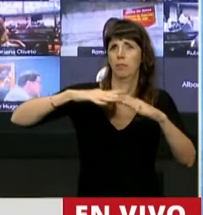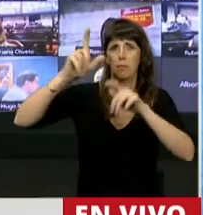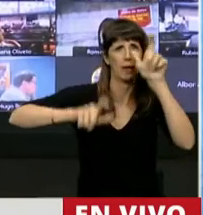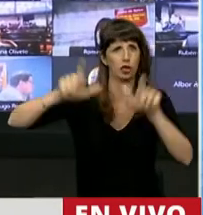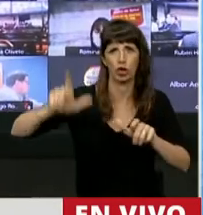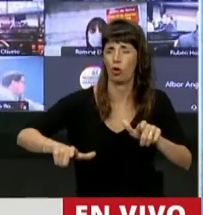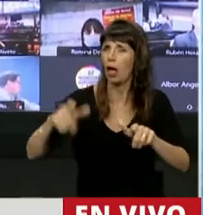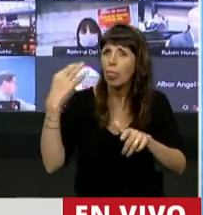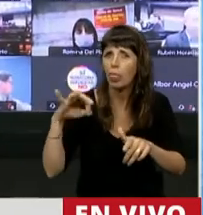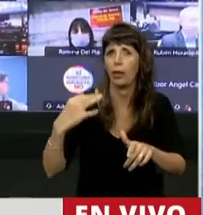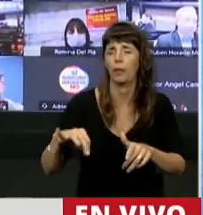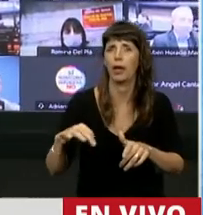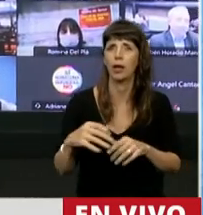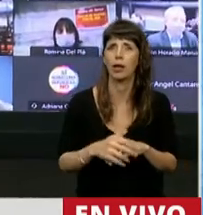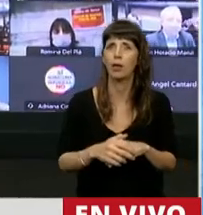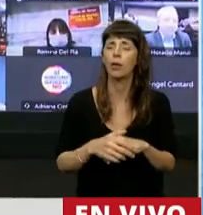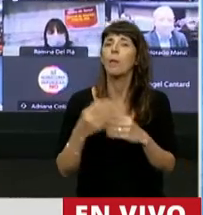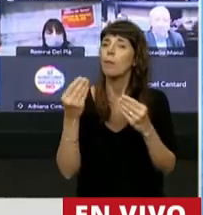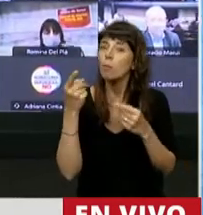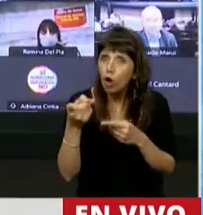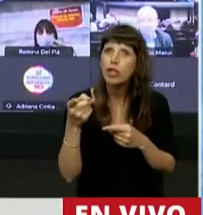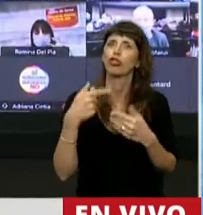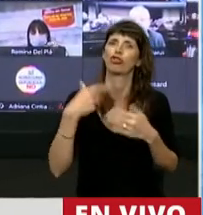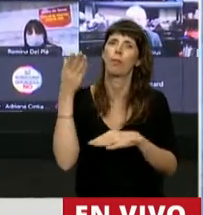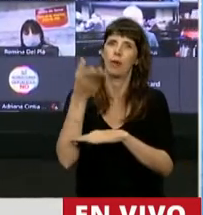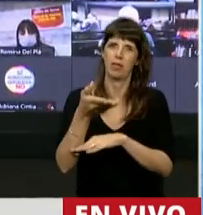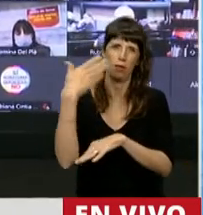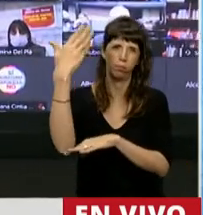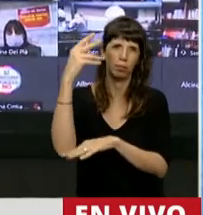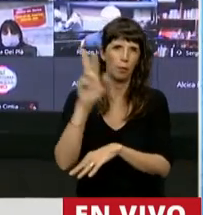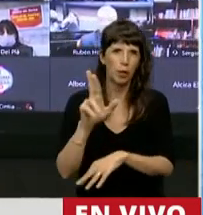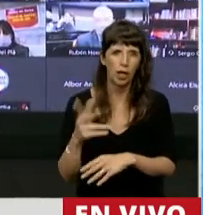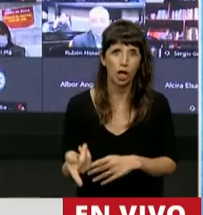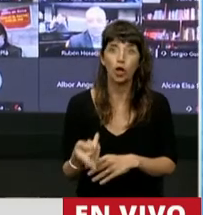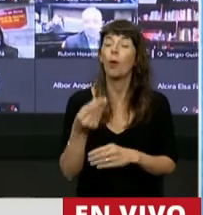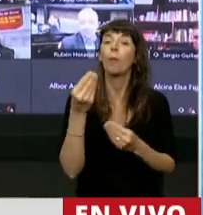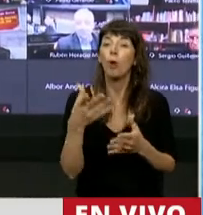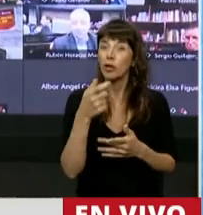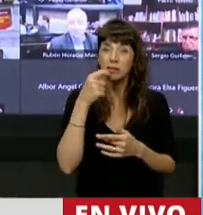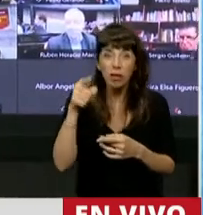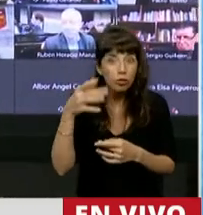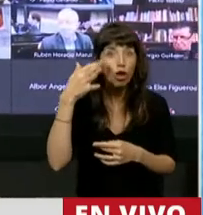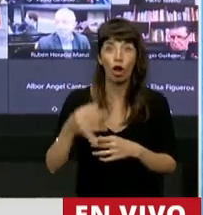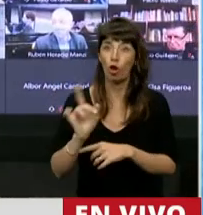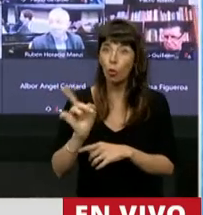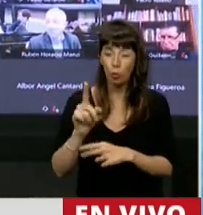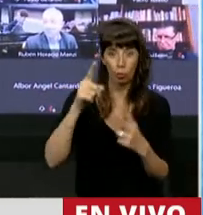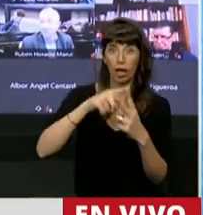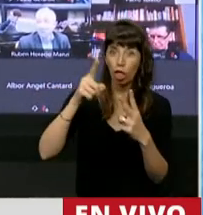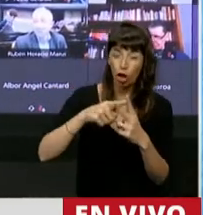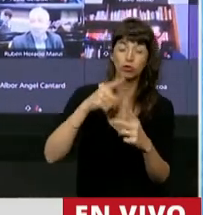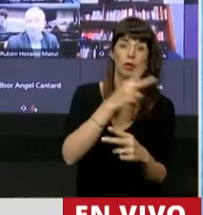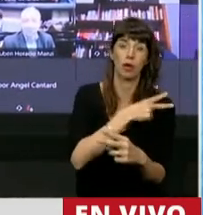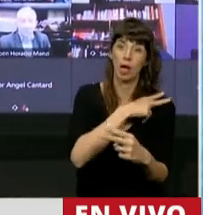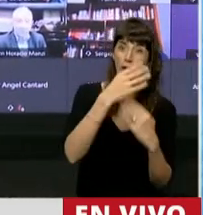qué y por eso esta cuestión de privilegio porque de lo contrario estos funcionarios y el jefe de gabinete